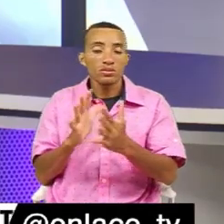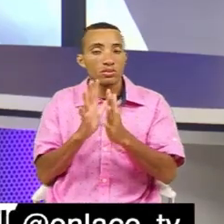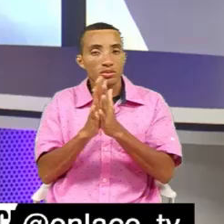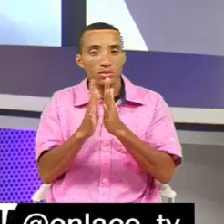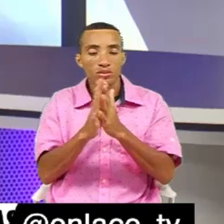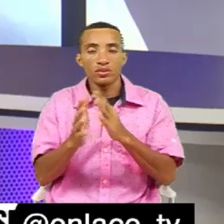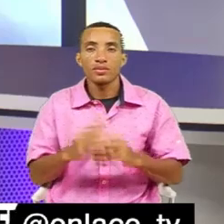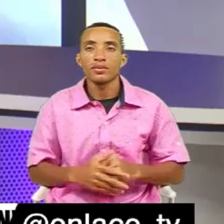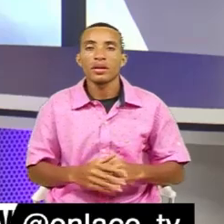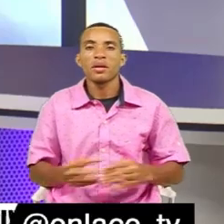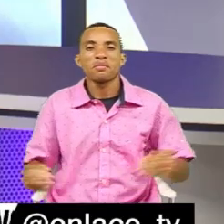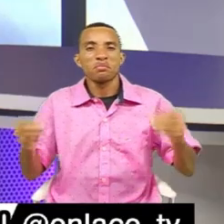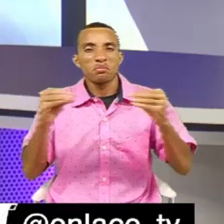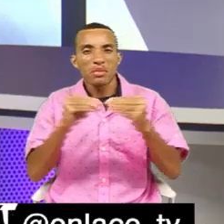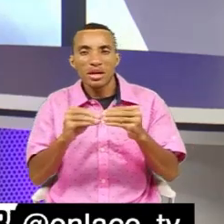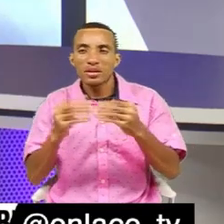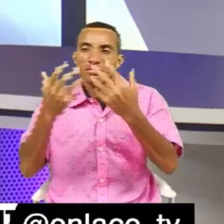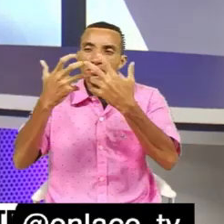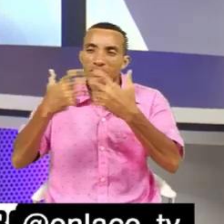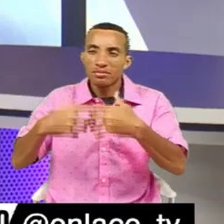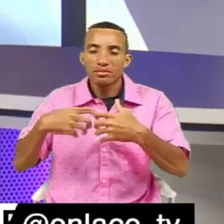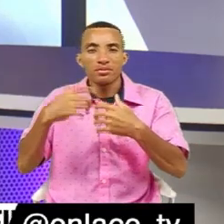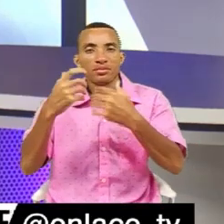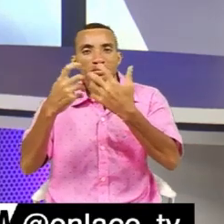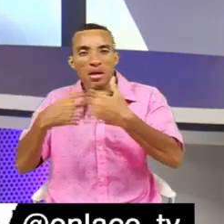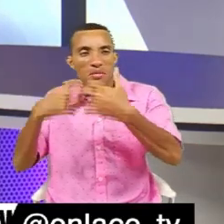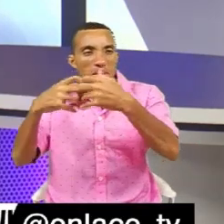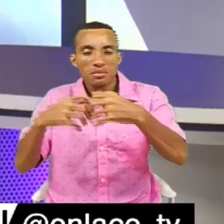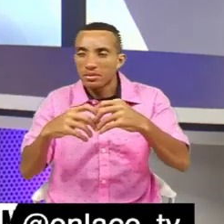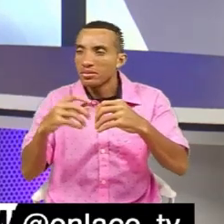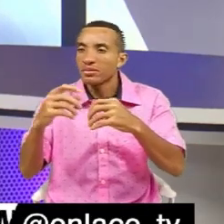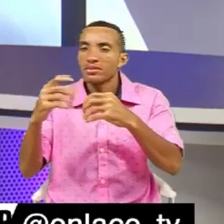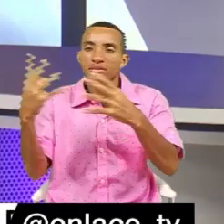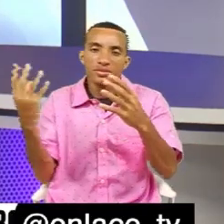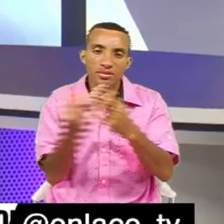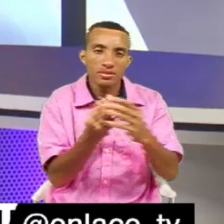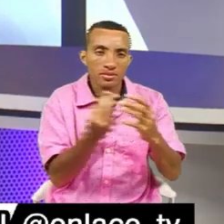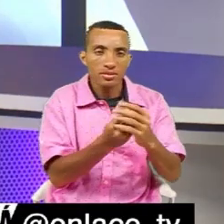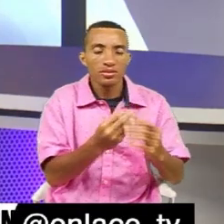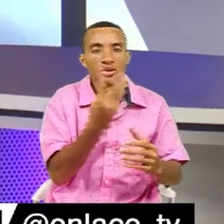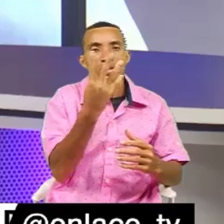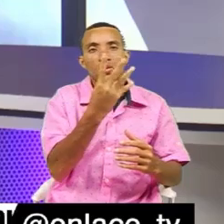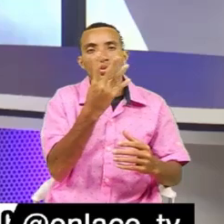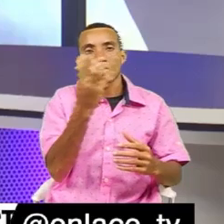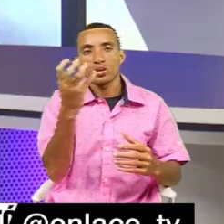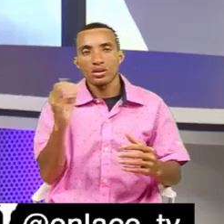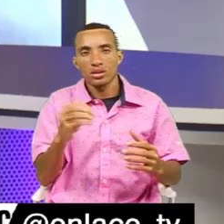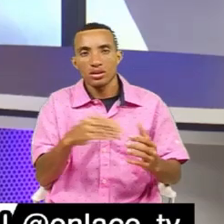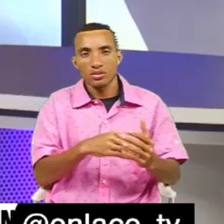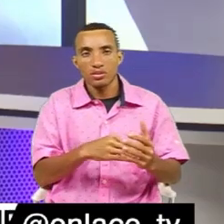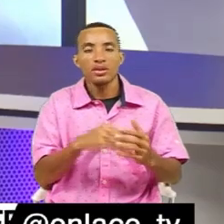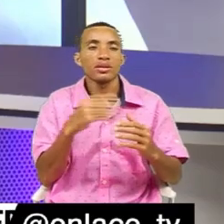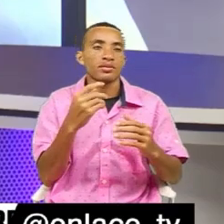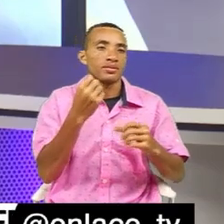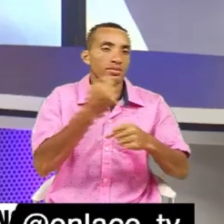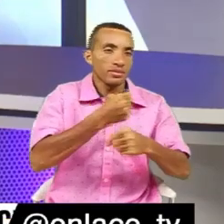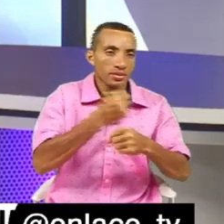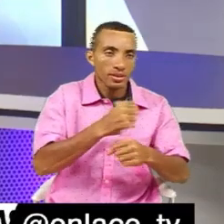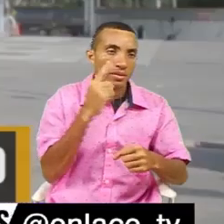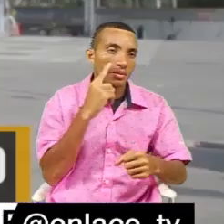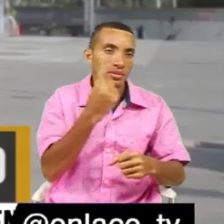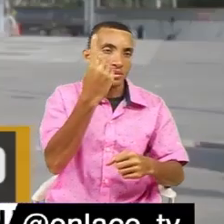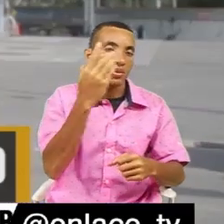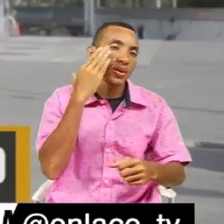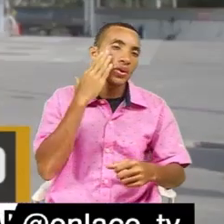más empresarios siguen vinculándose al programa de 40.000 primeros empleos para obtener el beneficio económico. Hasta